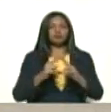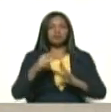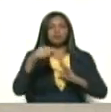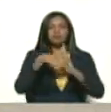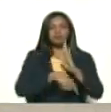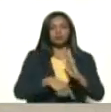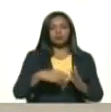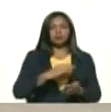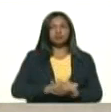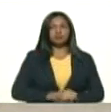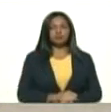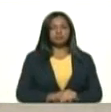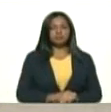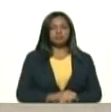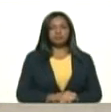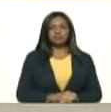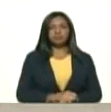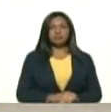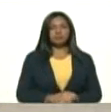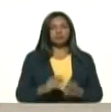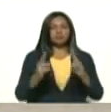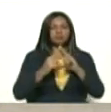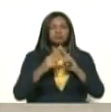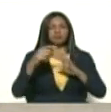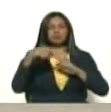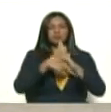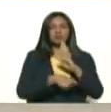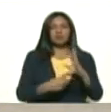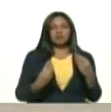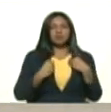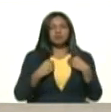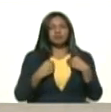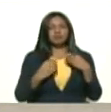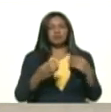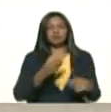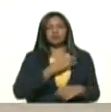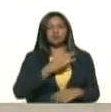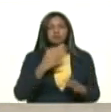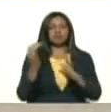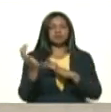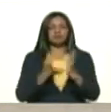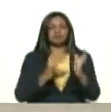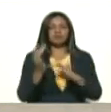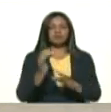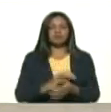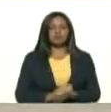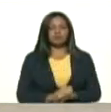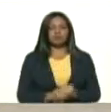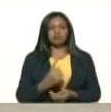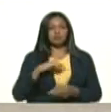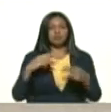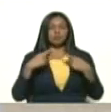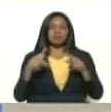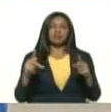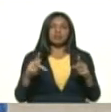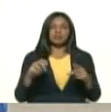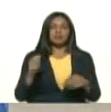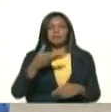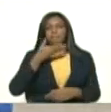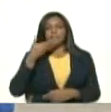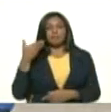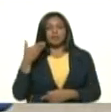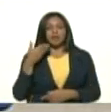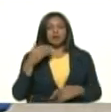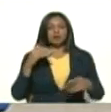profundidad, conocer en profundidad la vida de nuestro Señor Jesucristo nos va a permitir ser